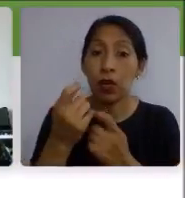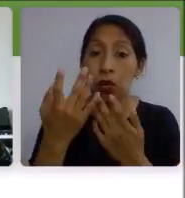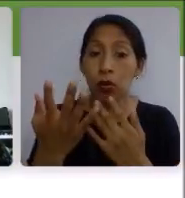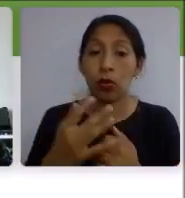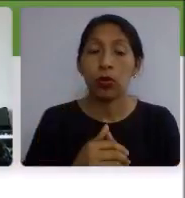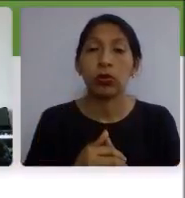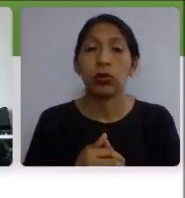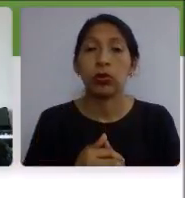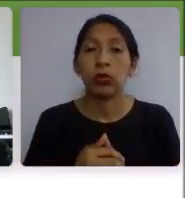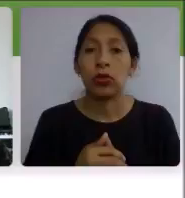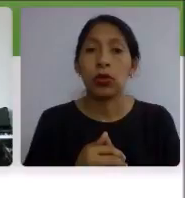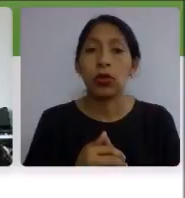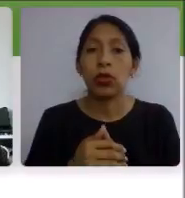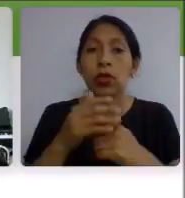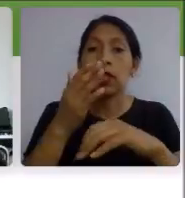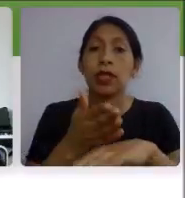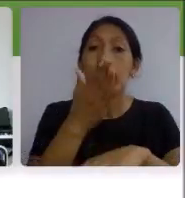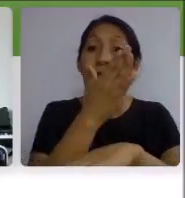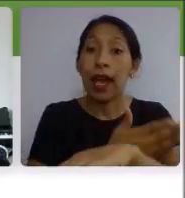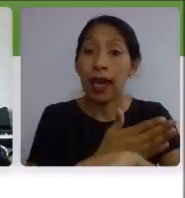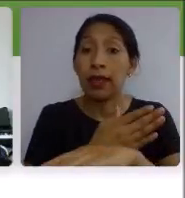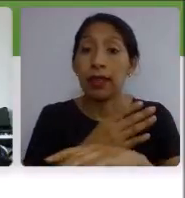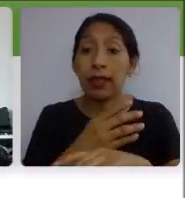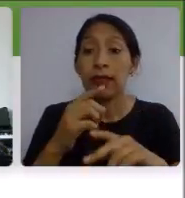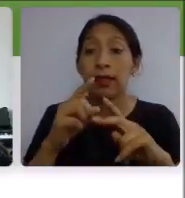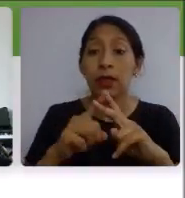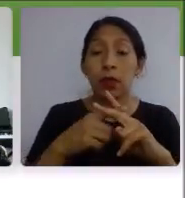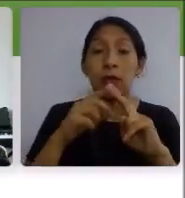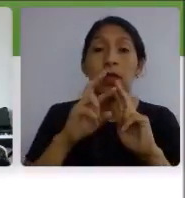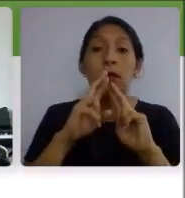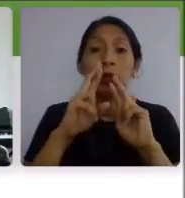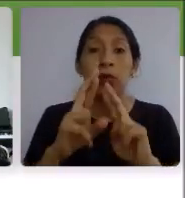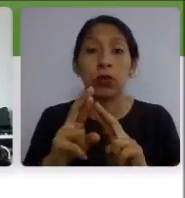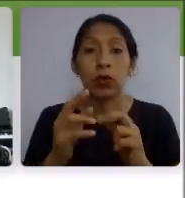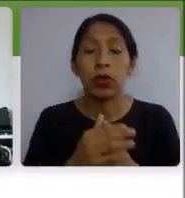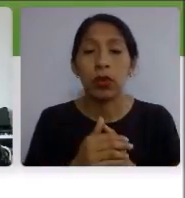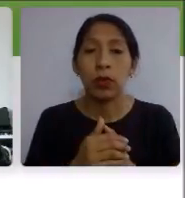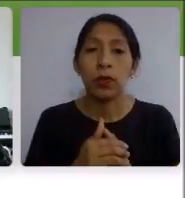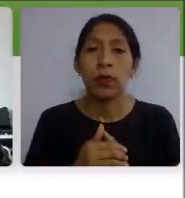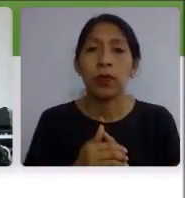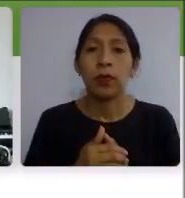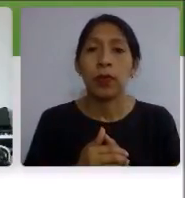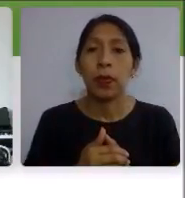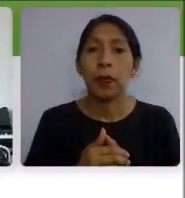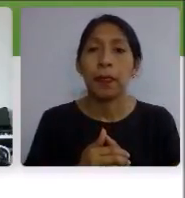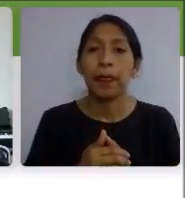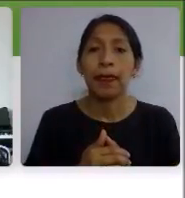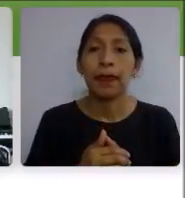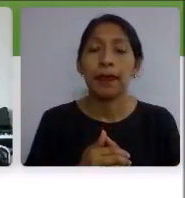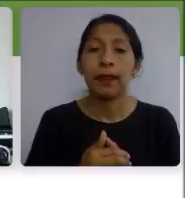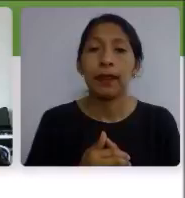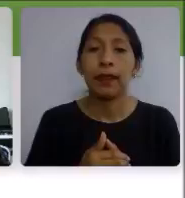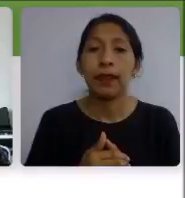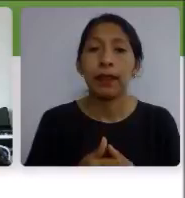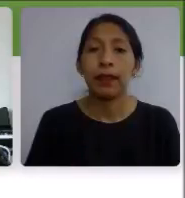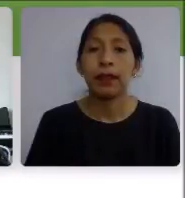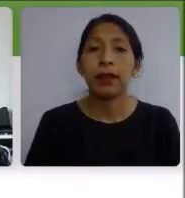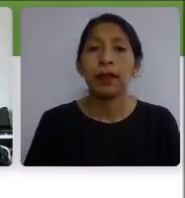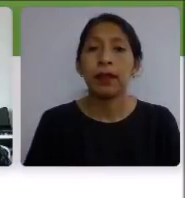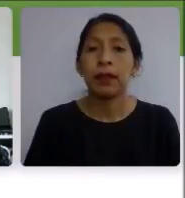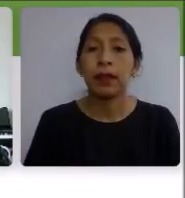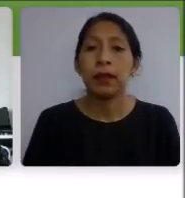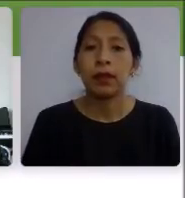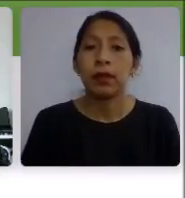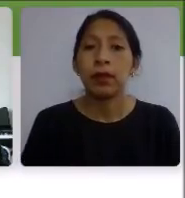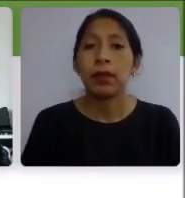Y antes de empezar estos resultados, nuevamente vamos a ponernos un poquito en contexto con el tema de la